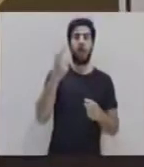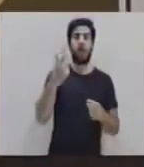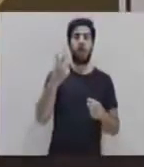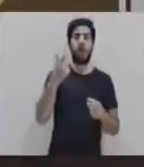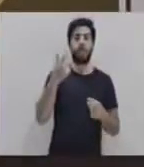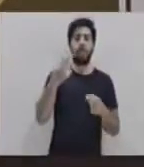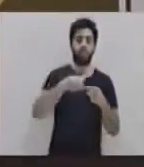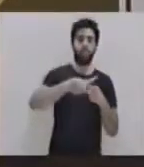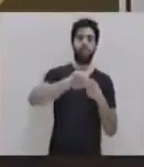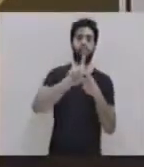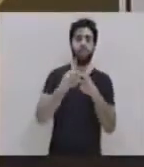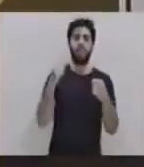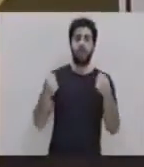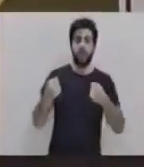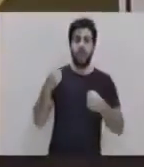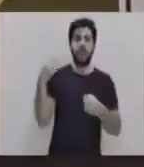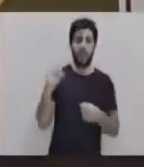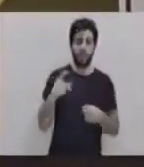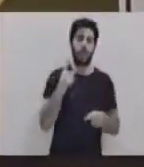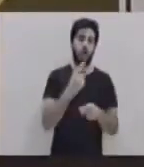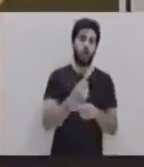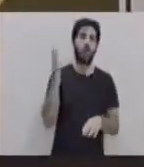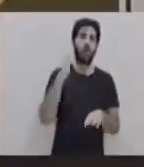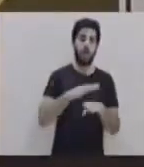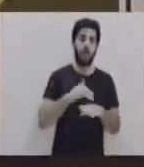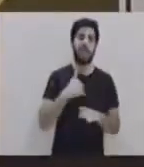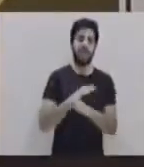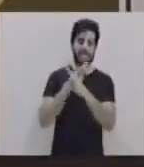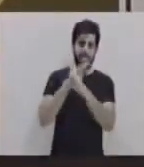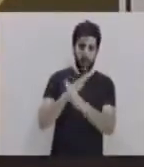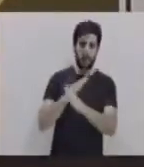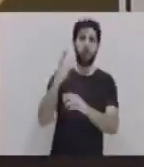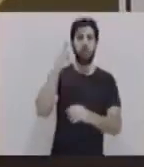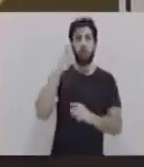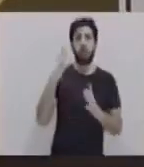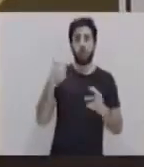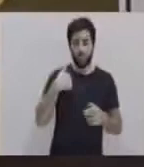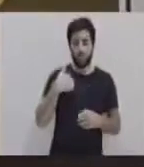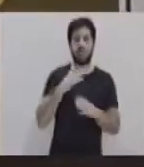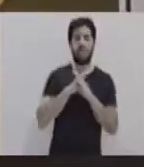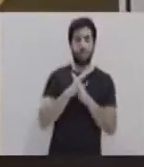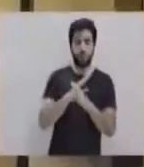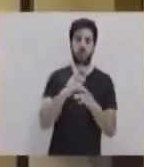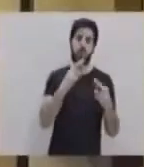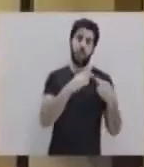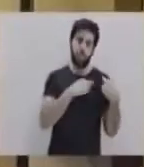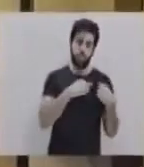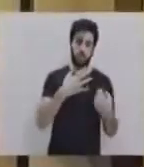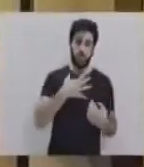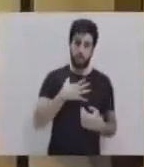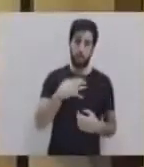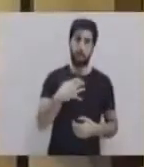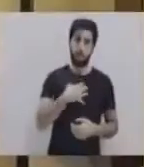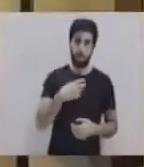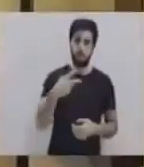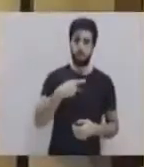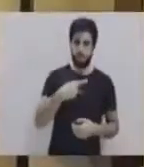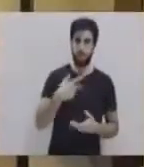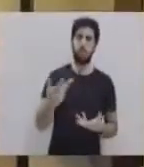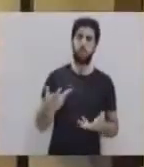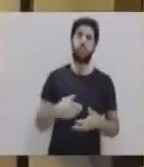velocidad adecuada para circular, y con esto vamos a tener mayor seguridad. Recordemos siempre que nuestra seguridad es nuestra